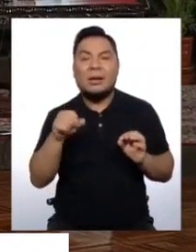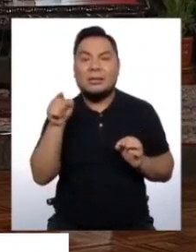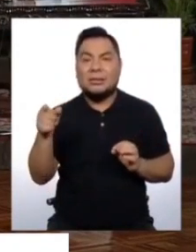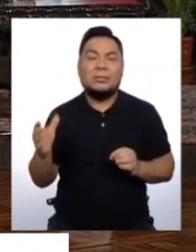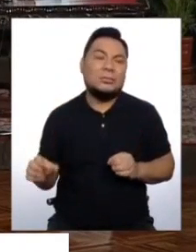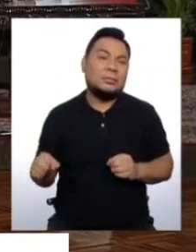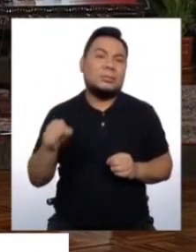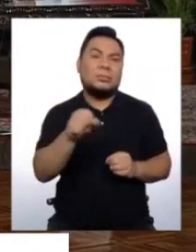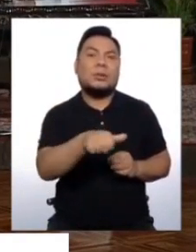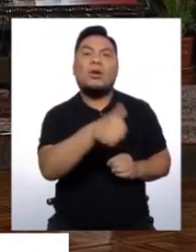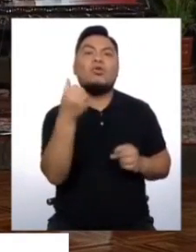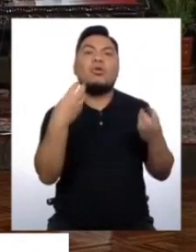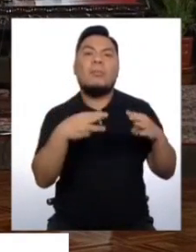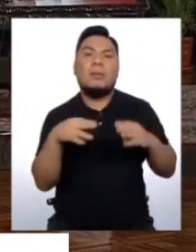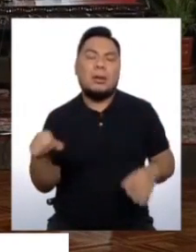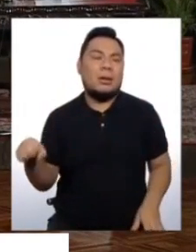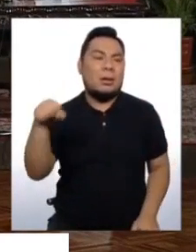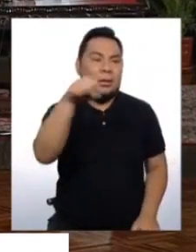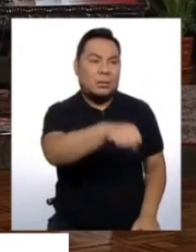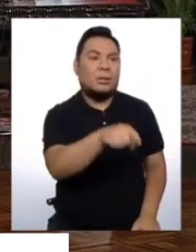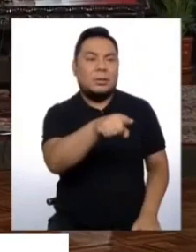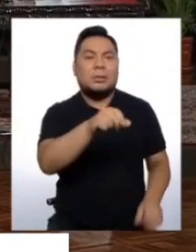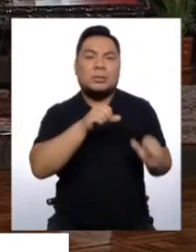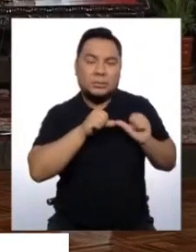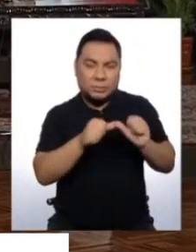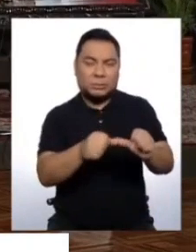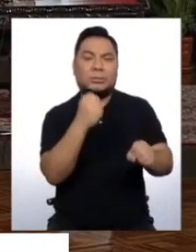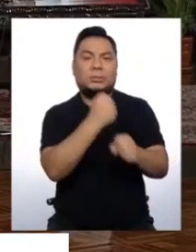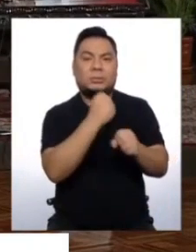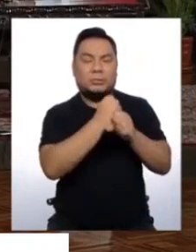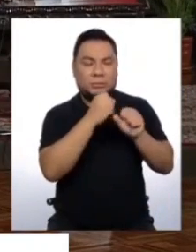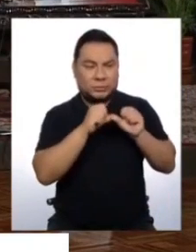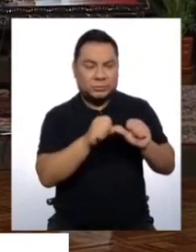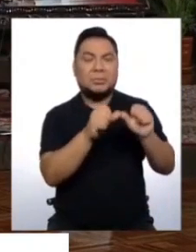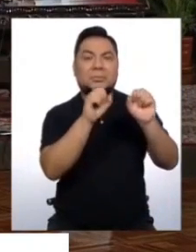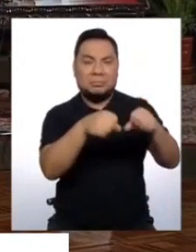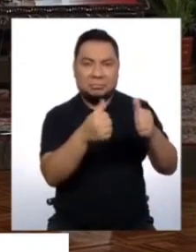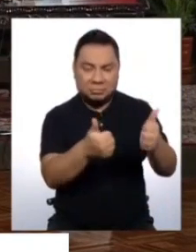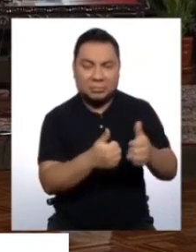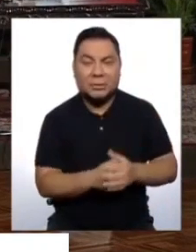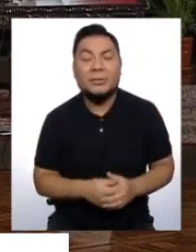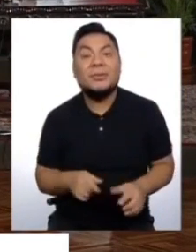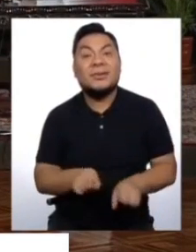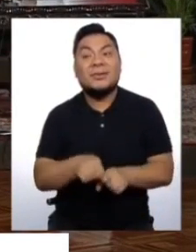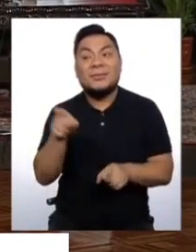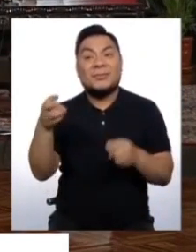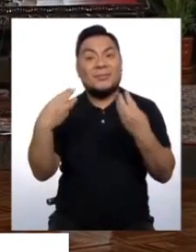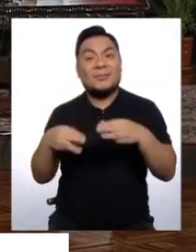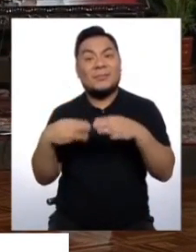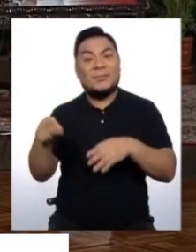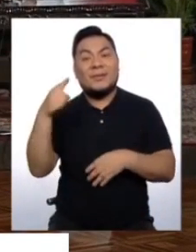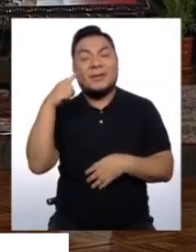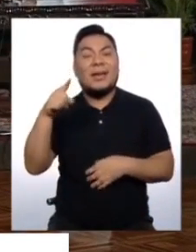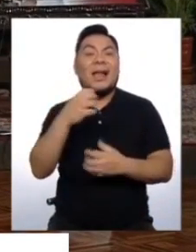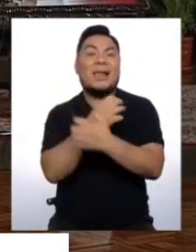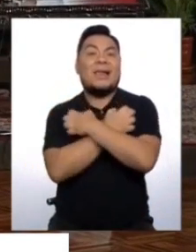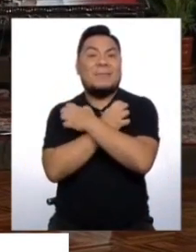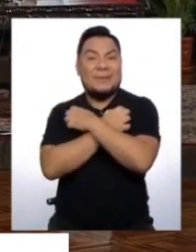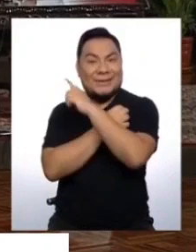a movilizar a otros mercados para que sigan ejerciendo sus labores, tal como pasó con el mercado modelo de